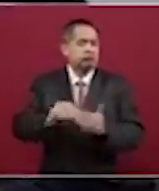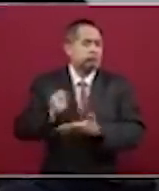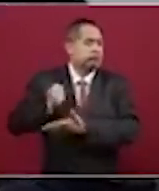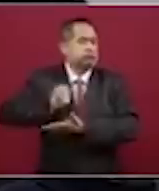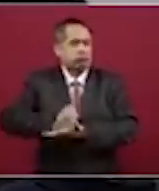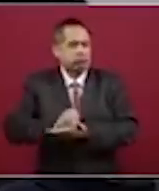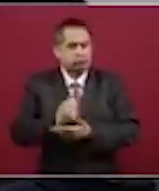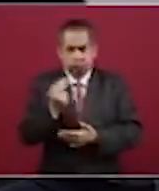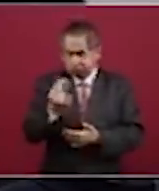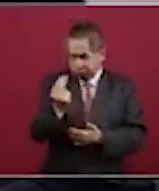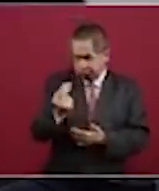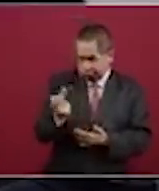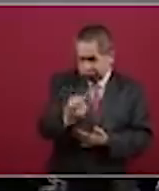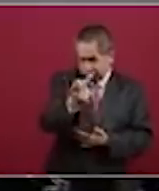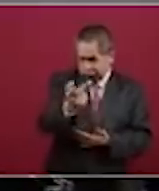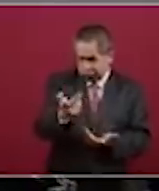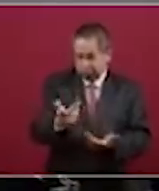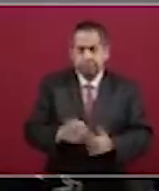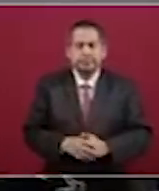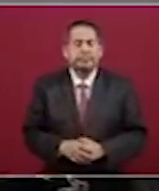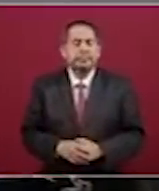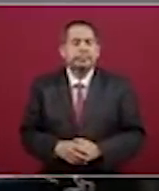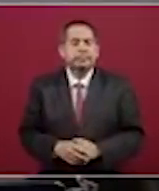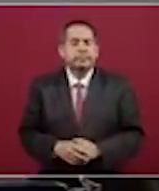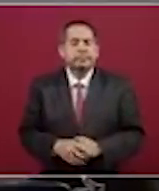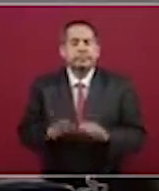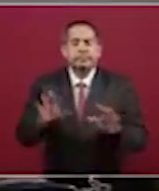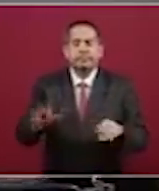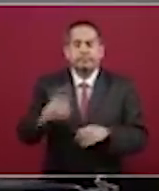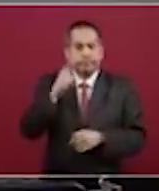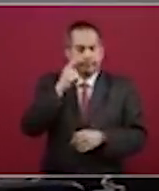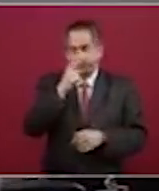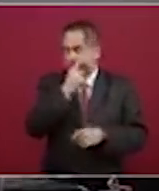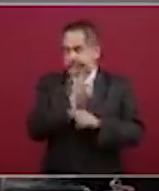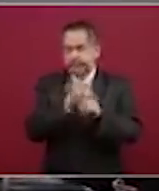le haría una siguiente pregunta, presidente. Miren, la democracia